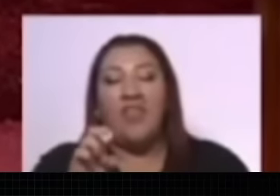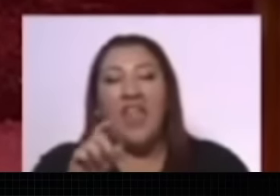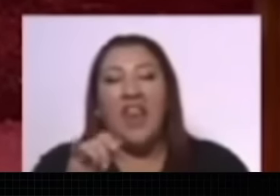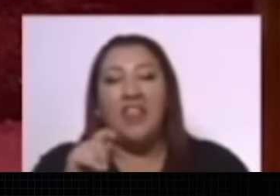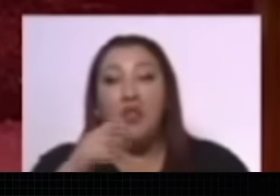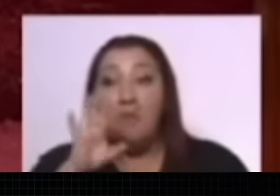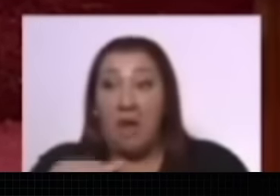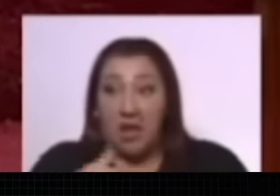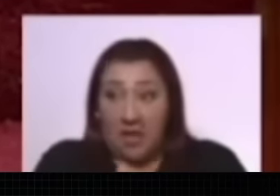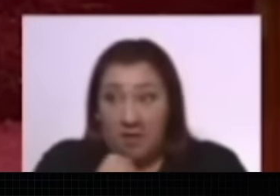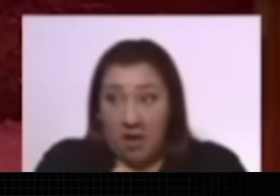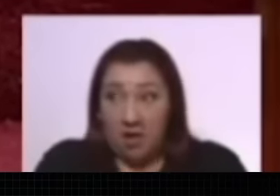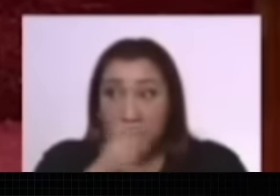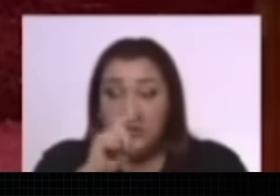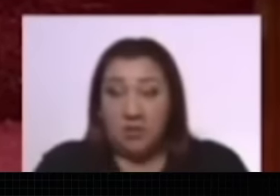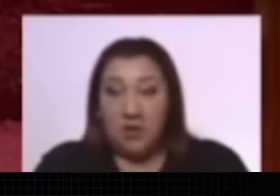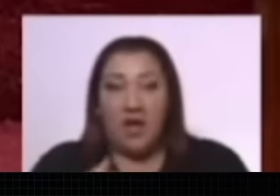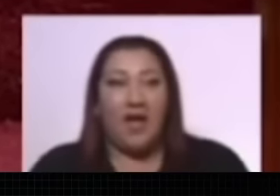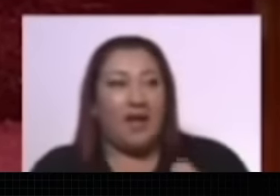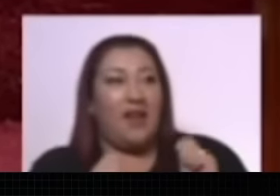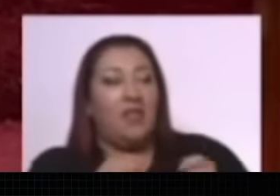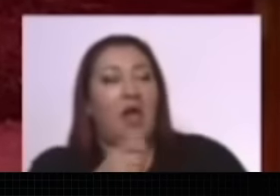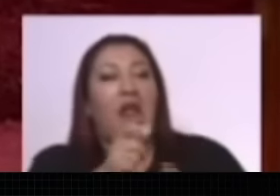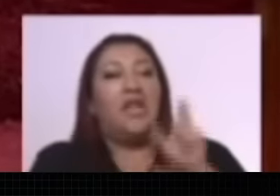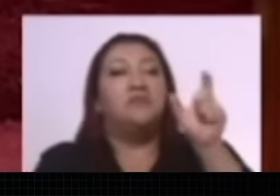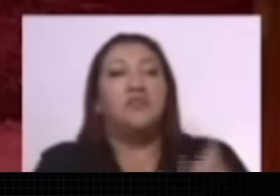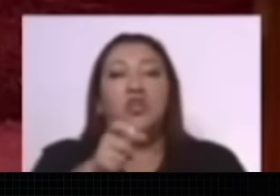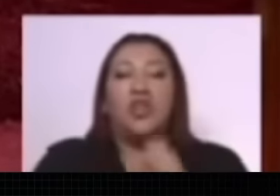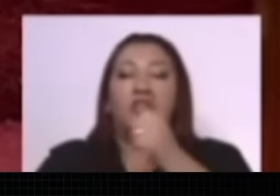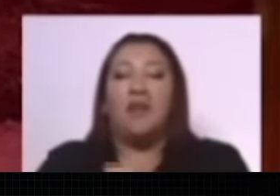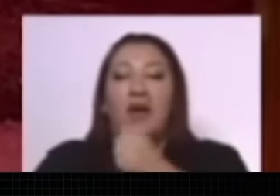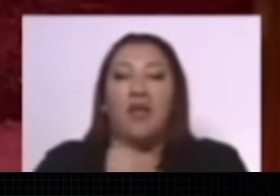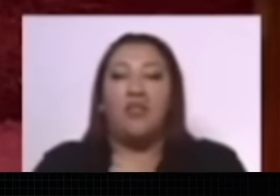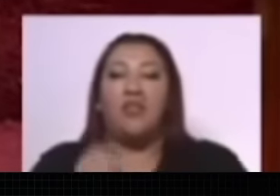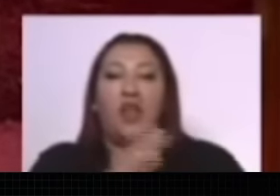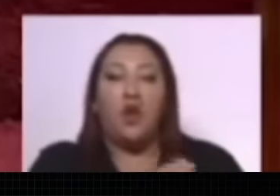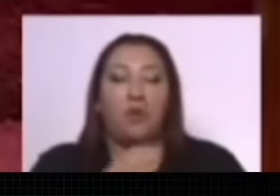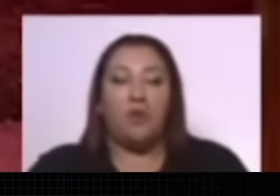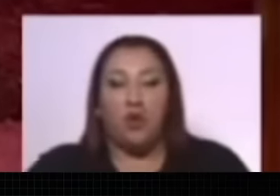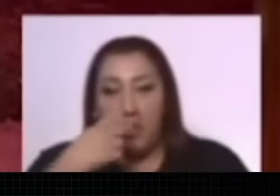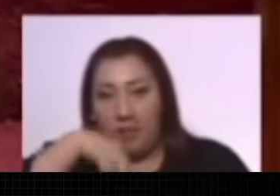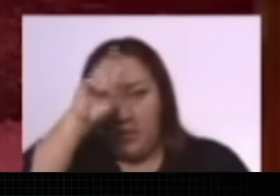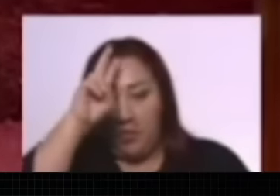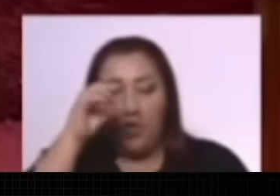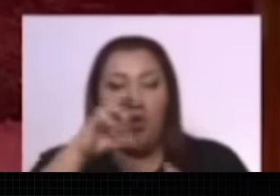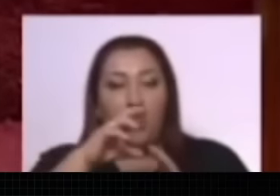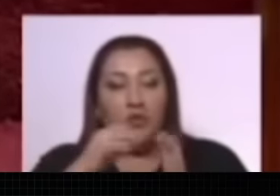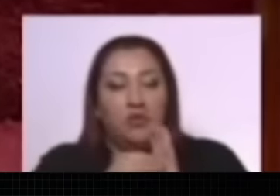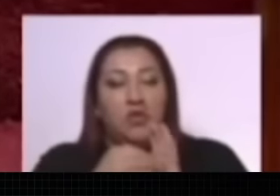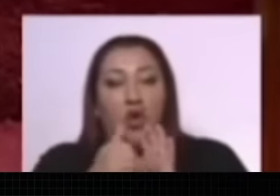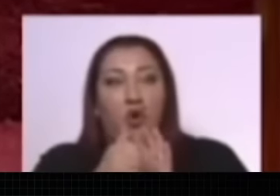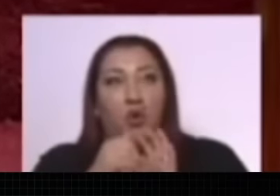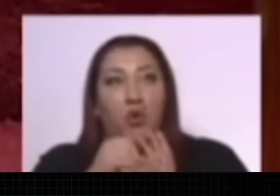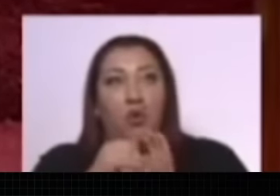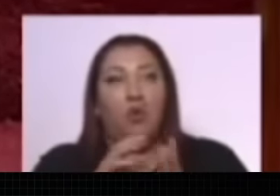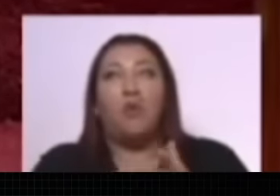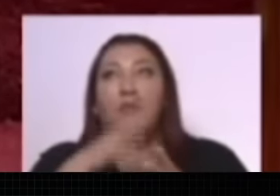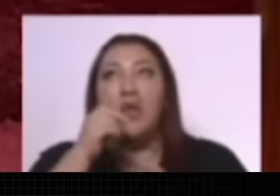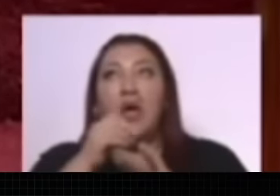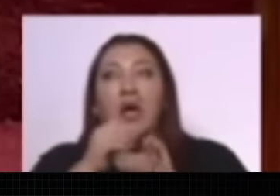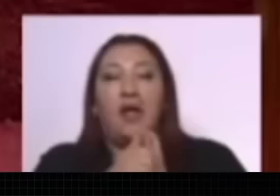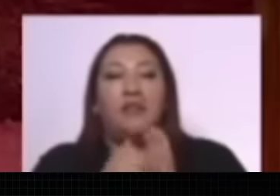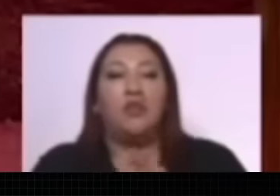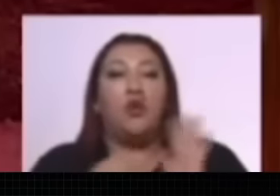función atribuidos a los funcionarios del Estado comprendidos en el artículo 99 de